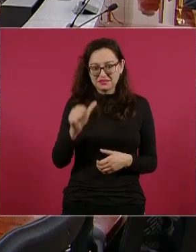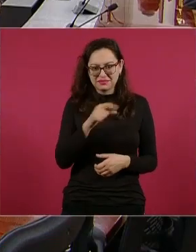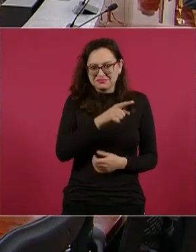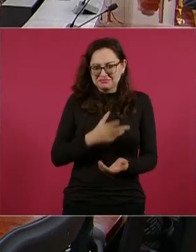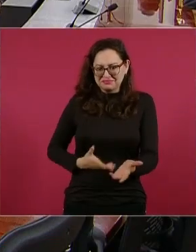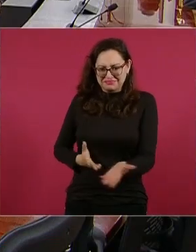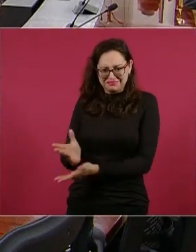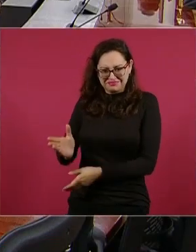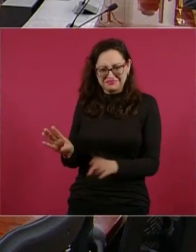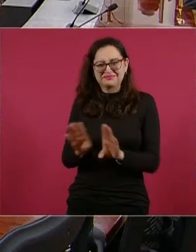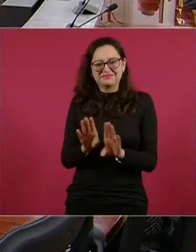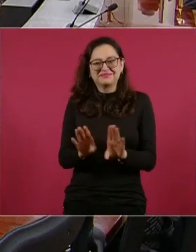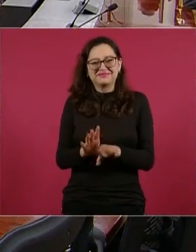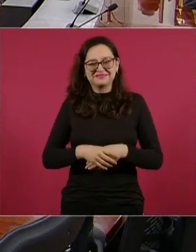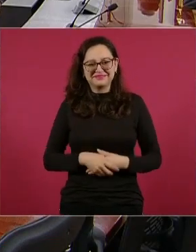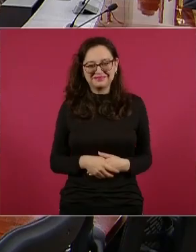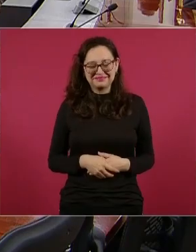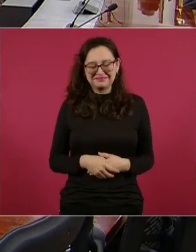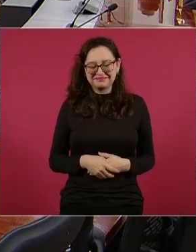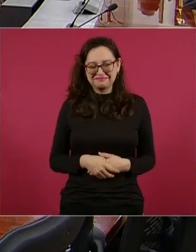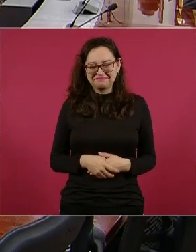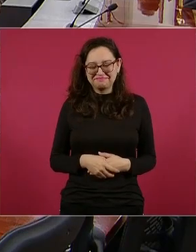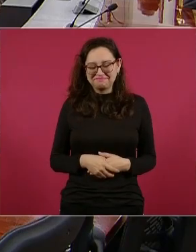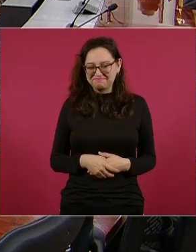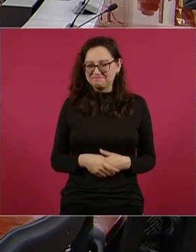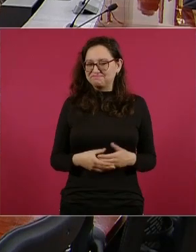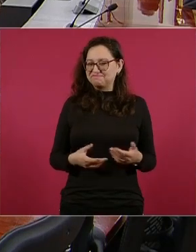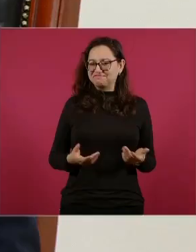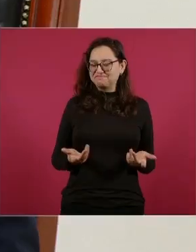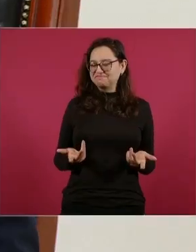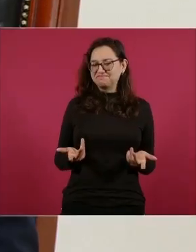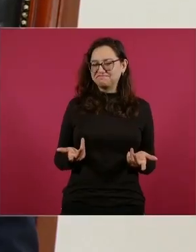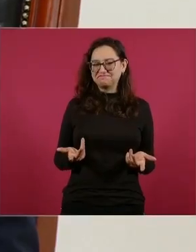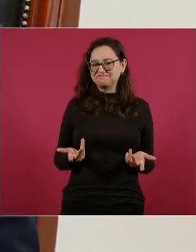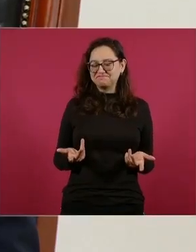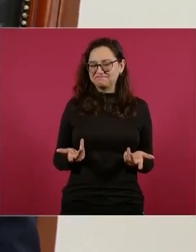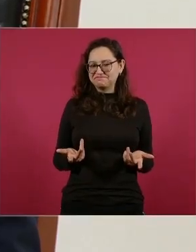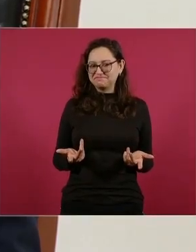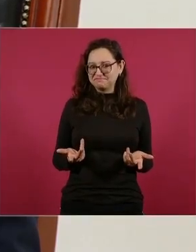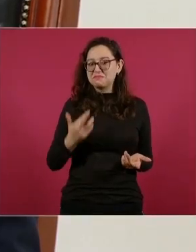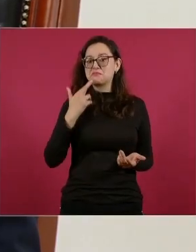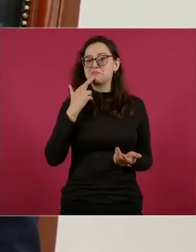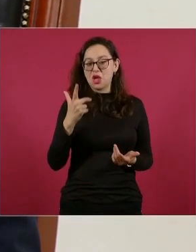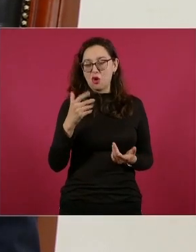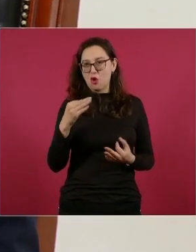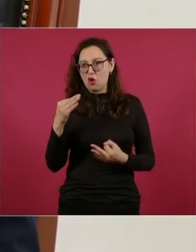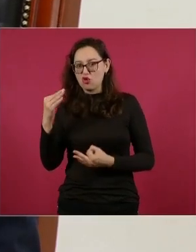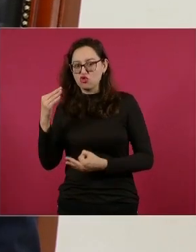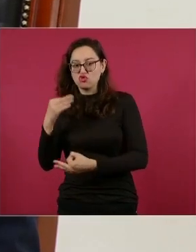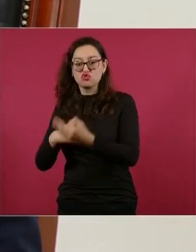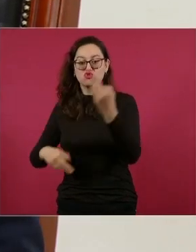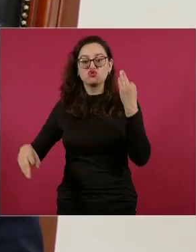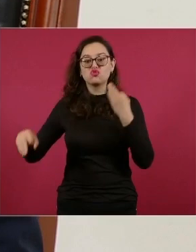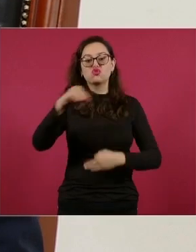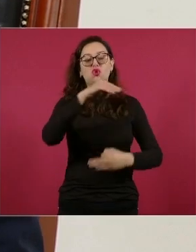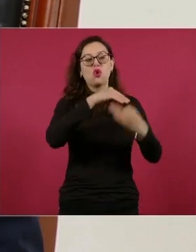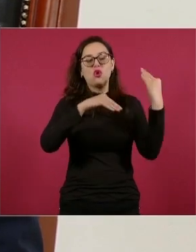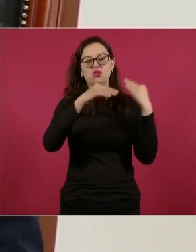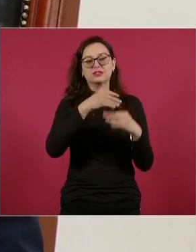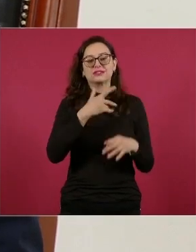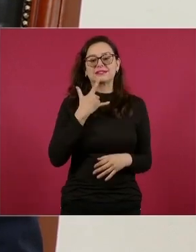pronunciarse? ¿Por qué no? Todos hacemos un esfuerzo para buscar la